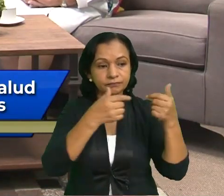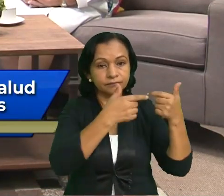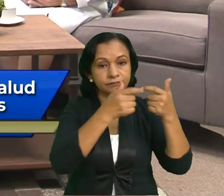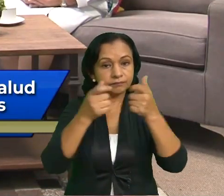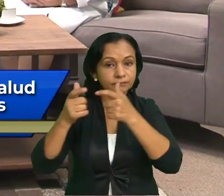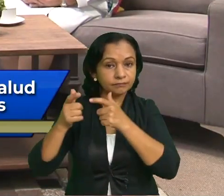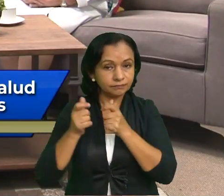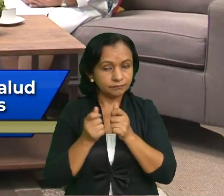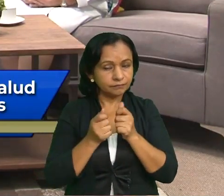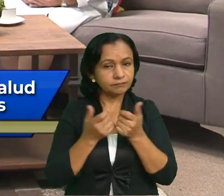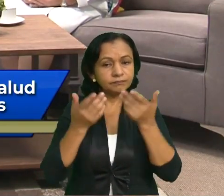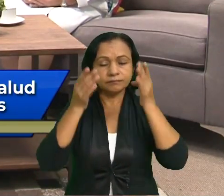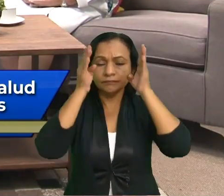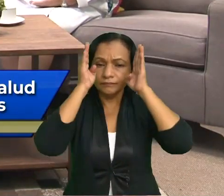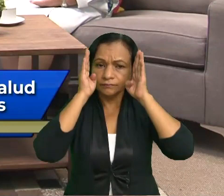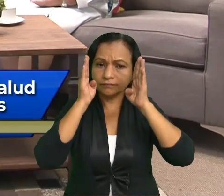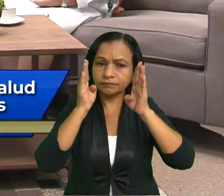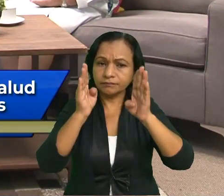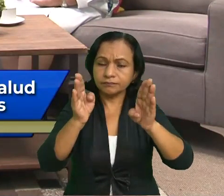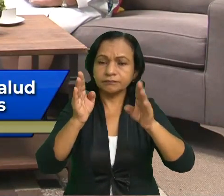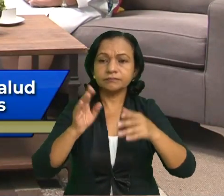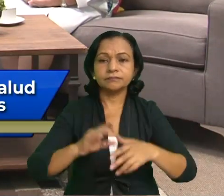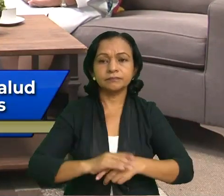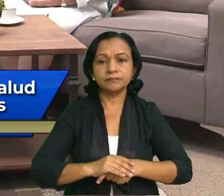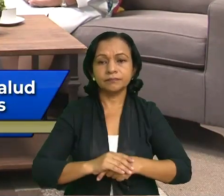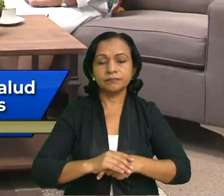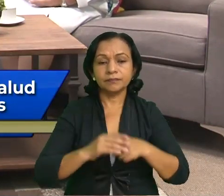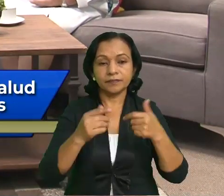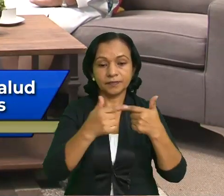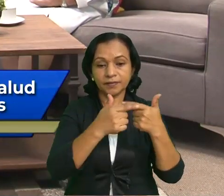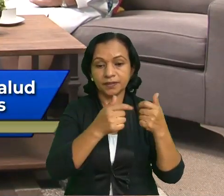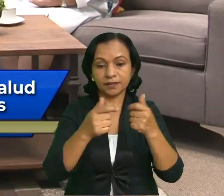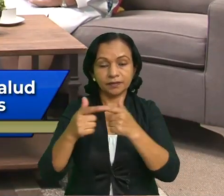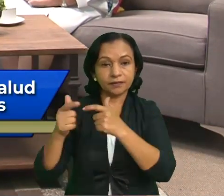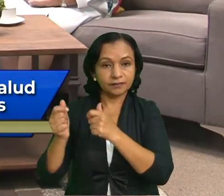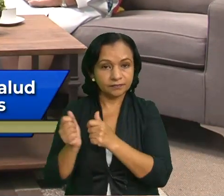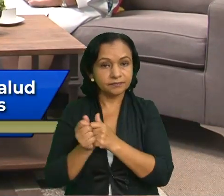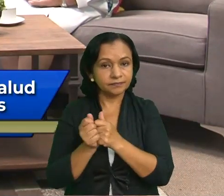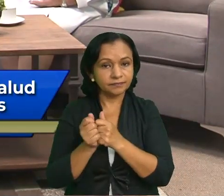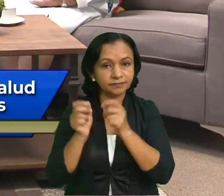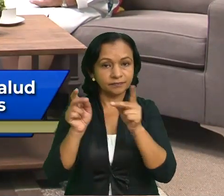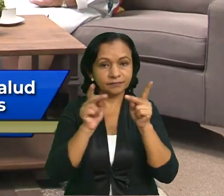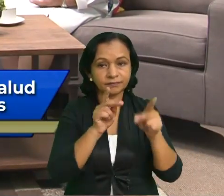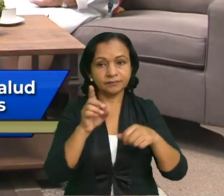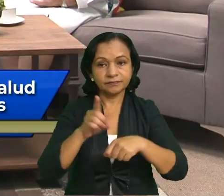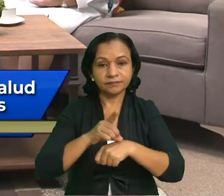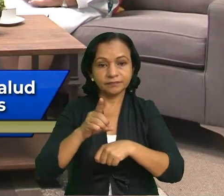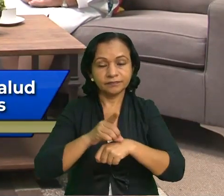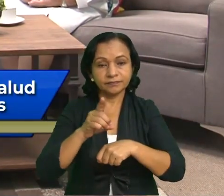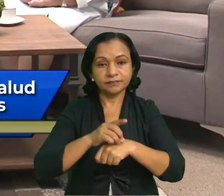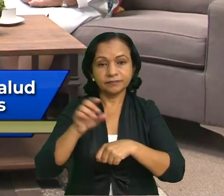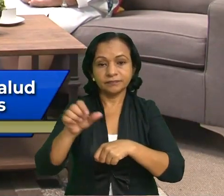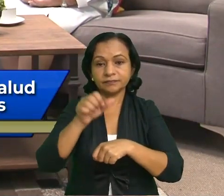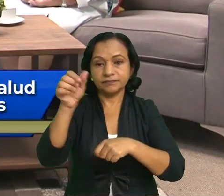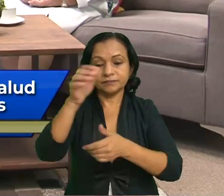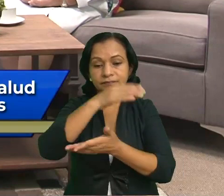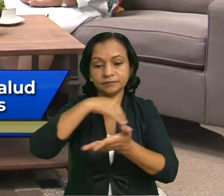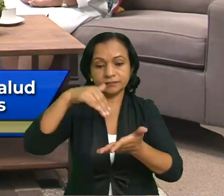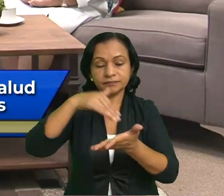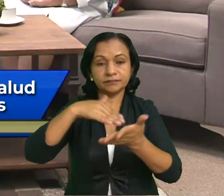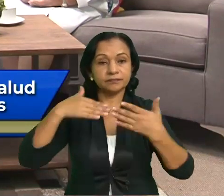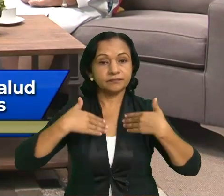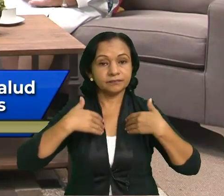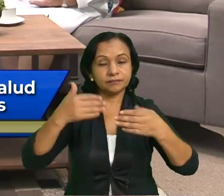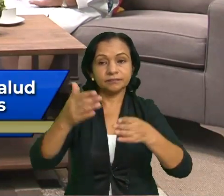están en disposición a la atención y también tenemos hasta brigadas de espontáneas que se formaron de otro sin like ya con